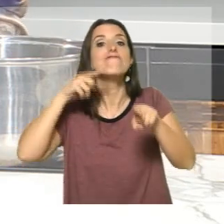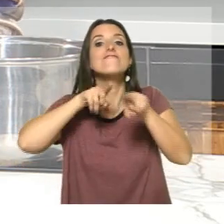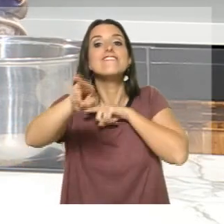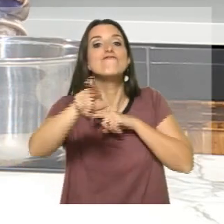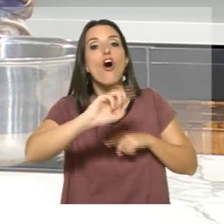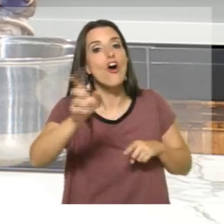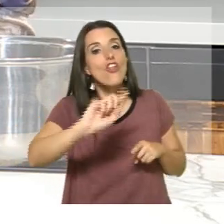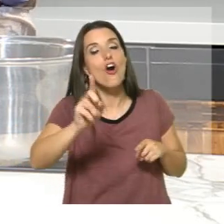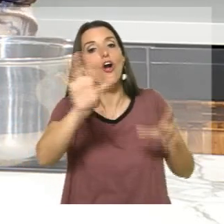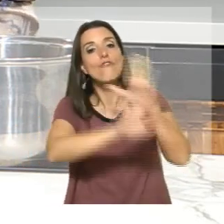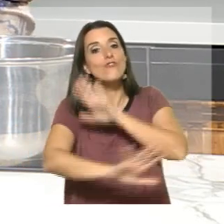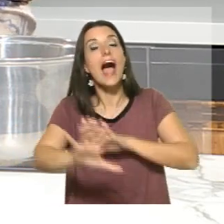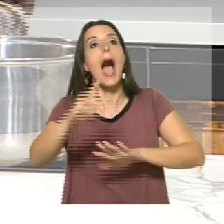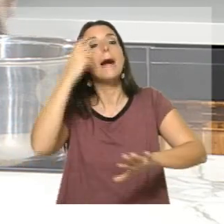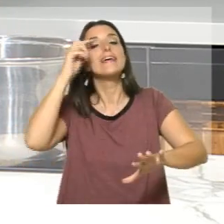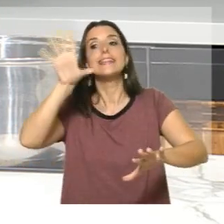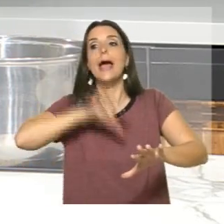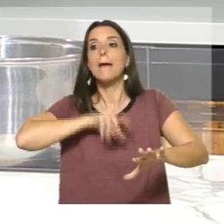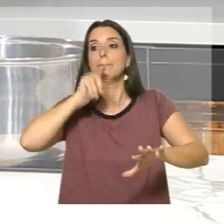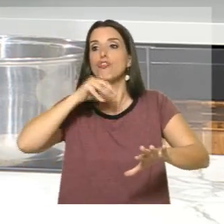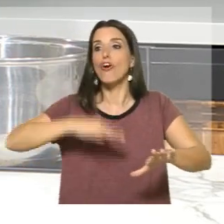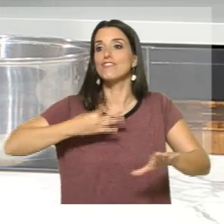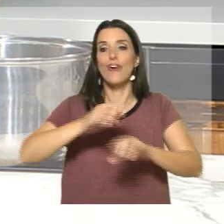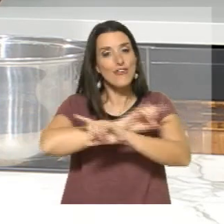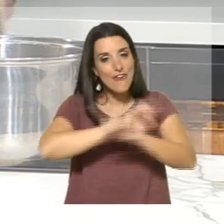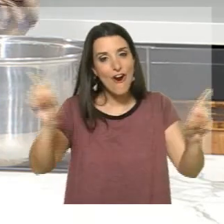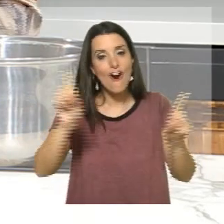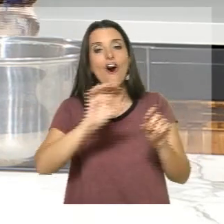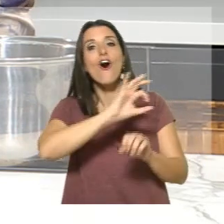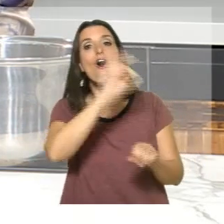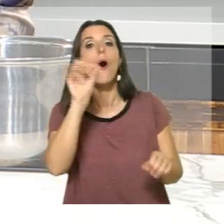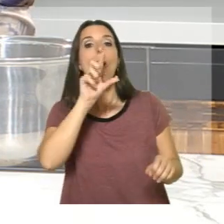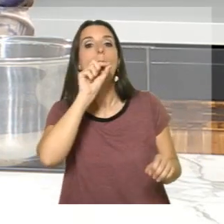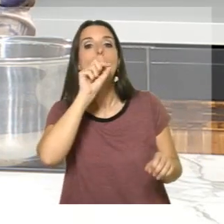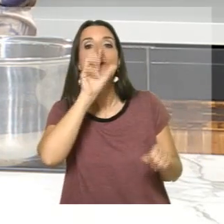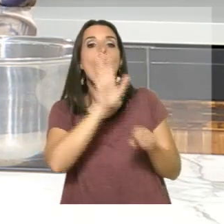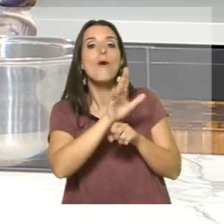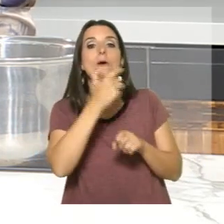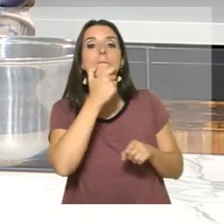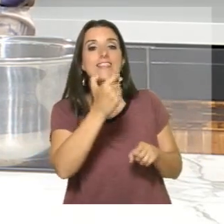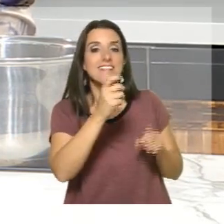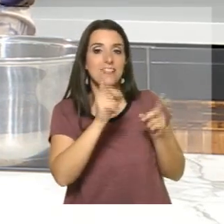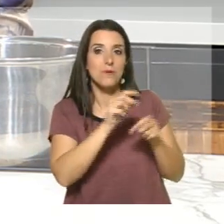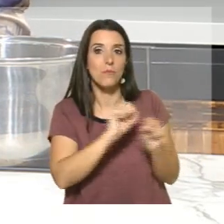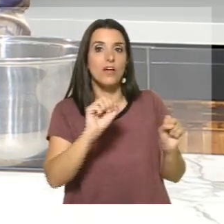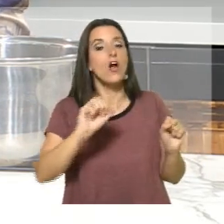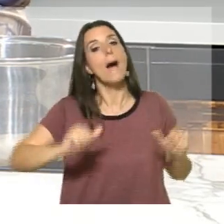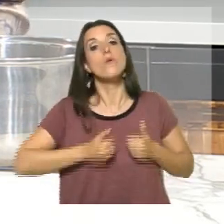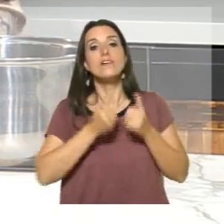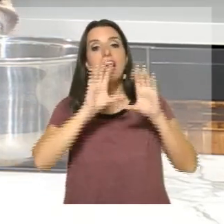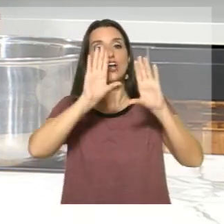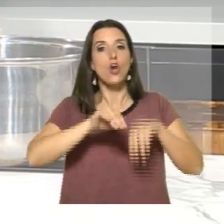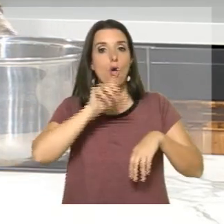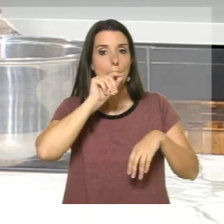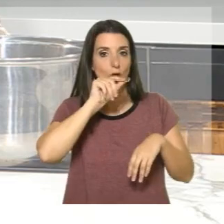Más hambre. Pollo a la pizza también se puede hacer, dice. Y vamos a mostrar cómo hacer para aprovechar todo el pollo, porque eso es lo importante.